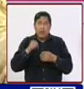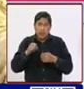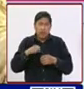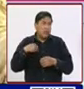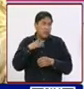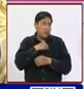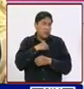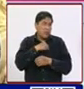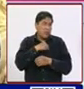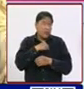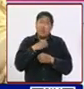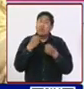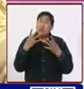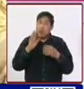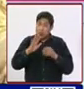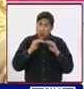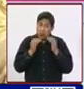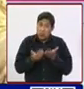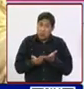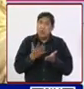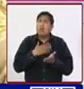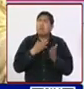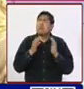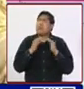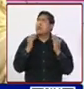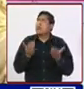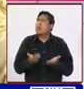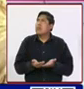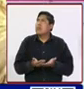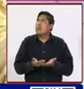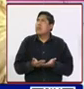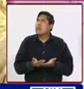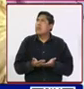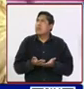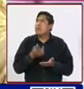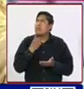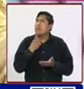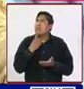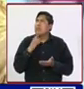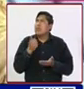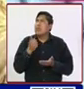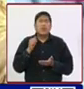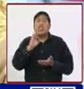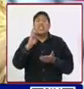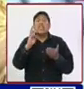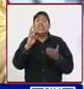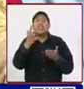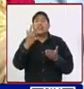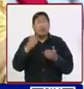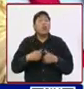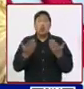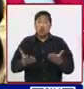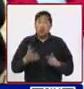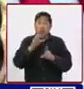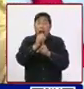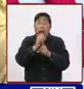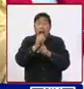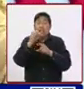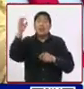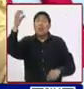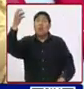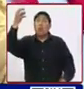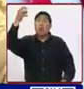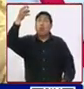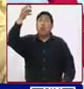sí participaron. ¿Cuántos en tu colegio? En mi colegio, alrededor de 6, 5. ¿Y cómo logras dar con este